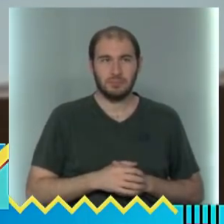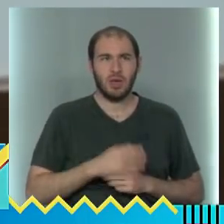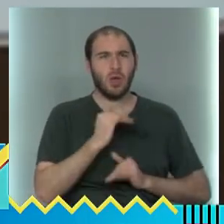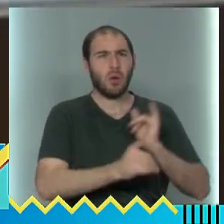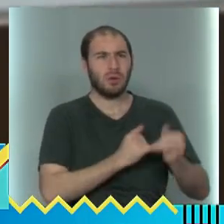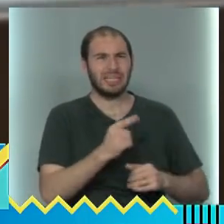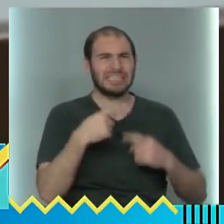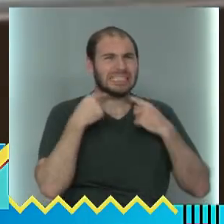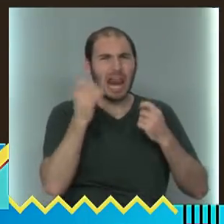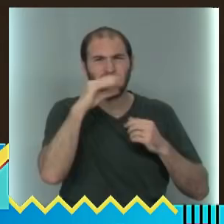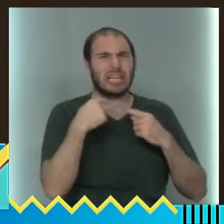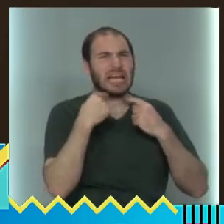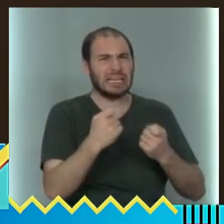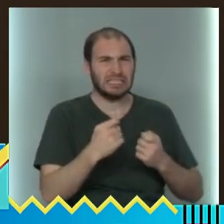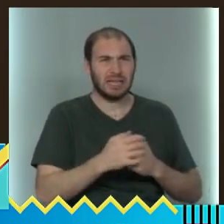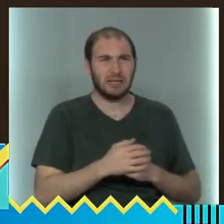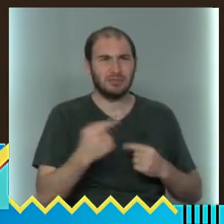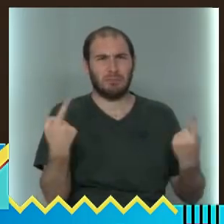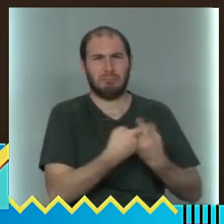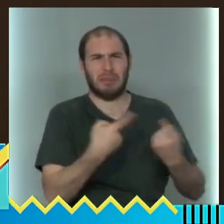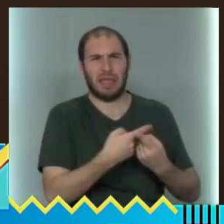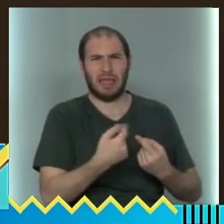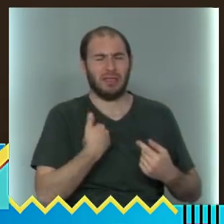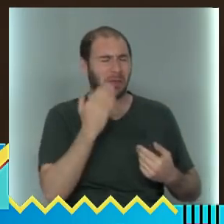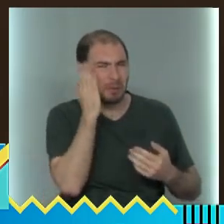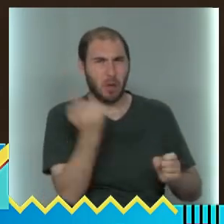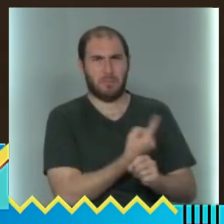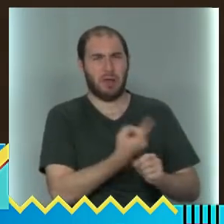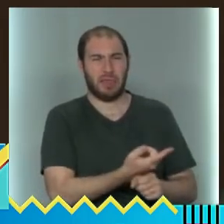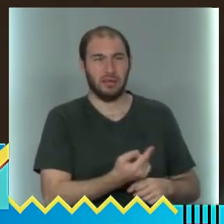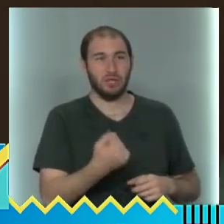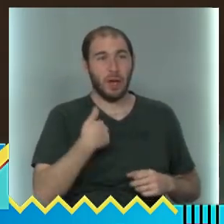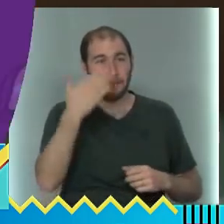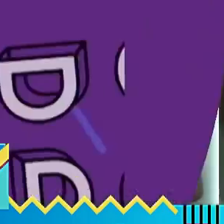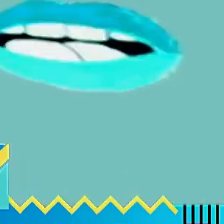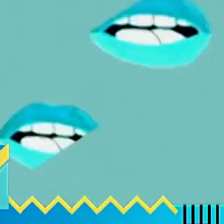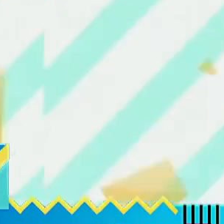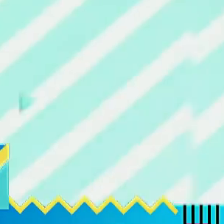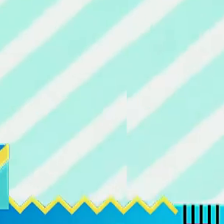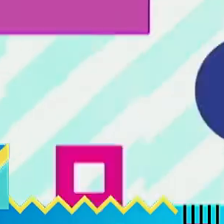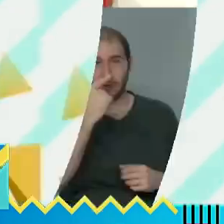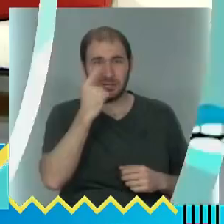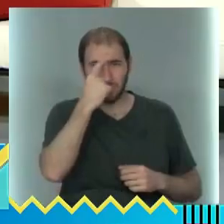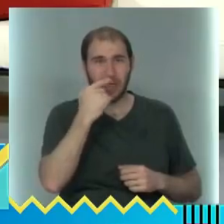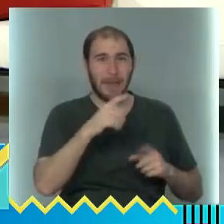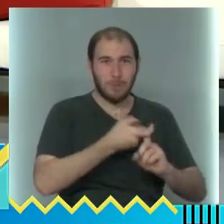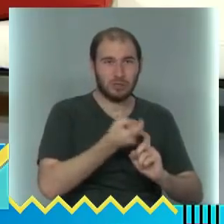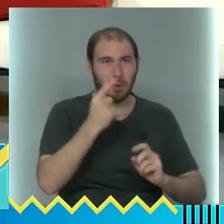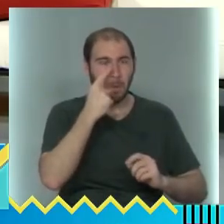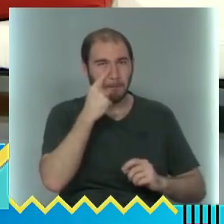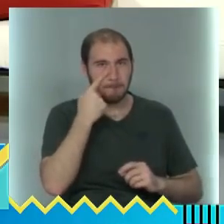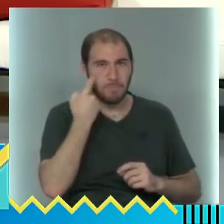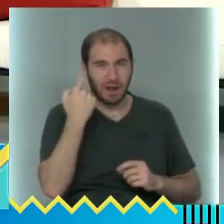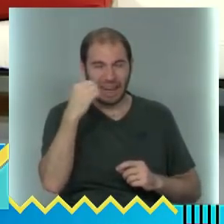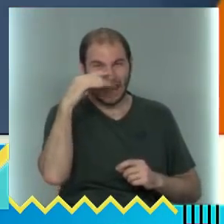dice, grita en la noche, hace que pelea, no me deja dormir. Yo he tenido pacientes que han llegado con el ojo, la esposa o el esposo, con el